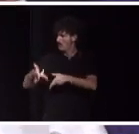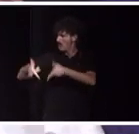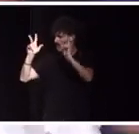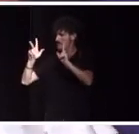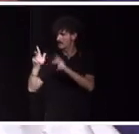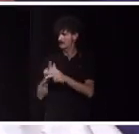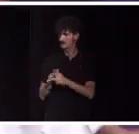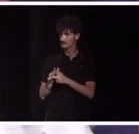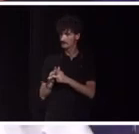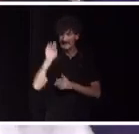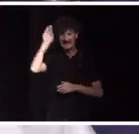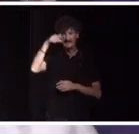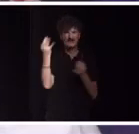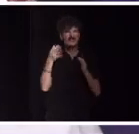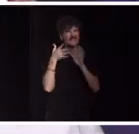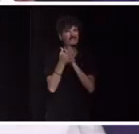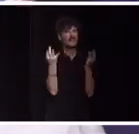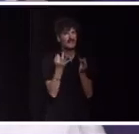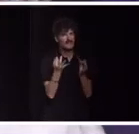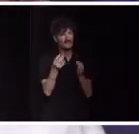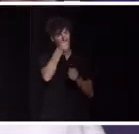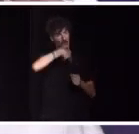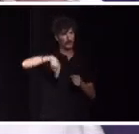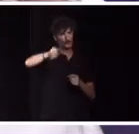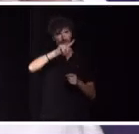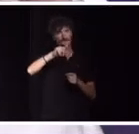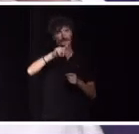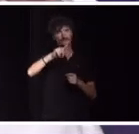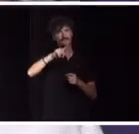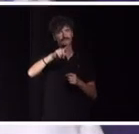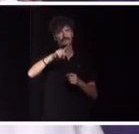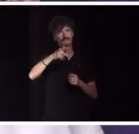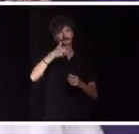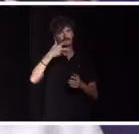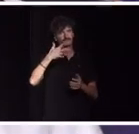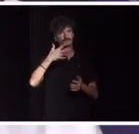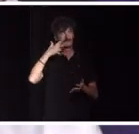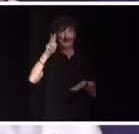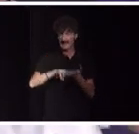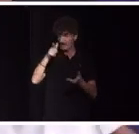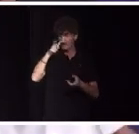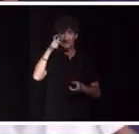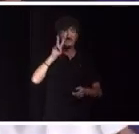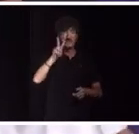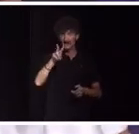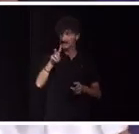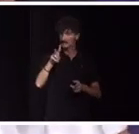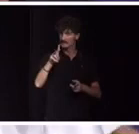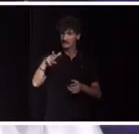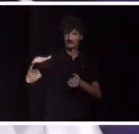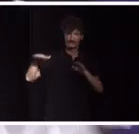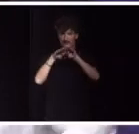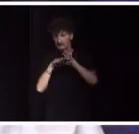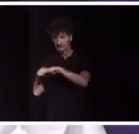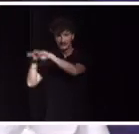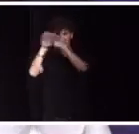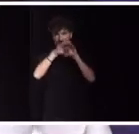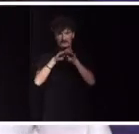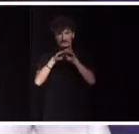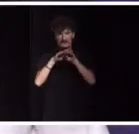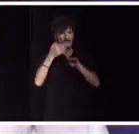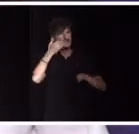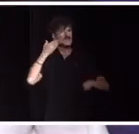La República para nosotros y para nosotras es garantizar la dignidad de todas las personas. Eso es para nosotros